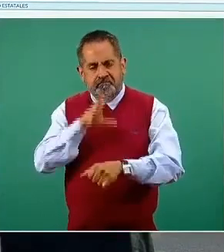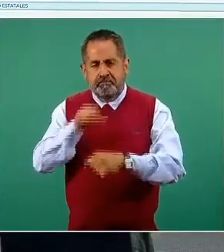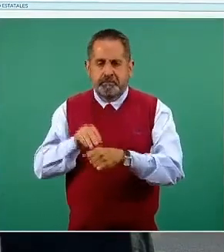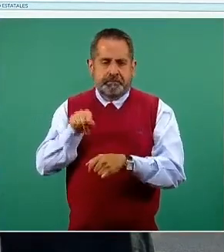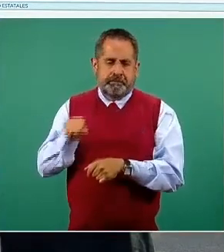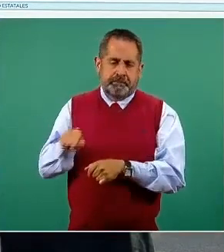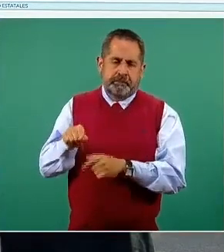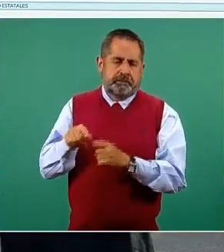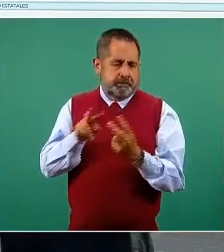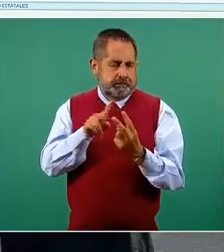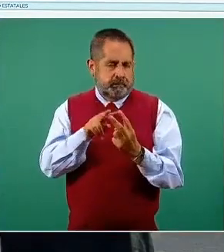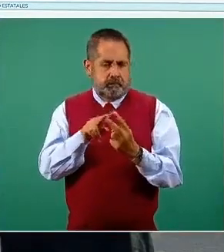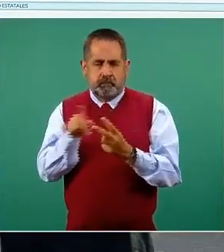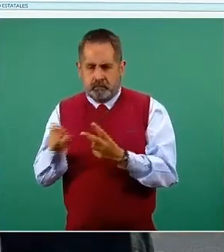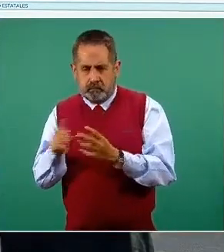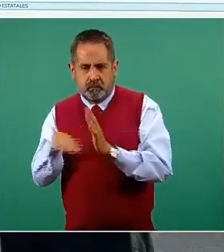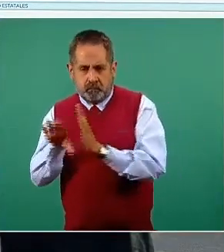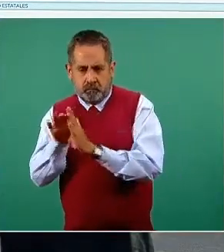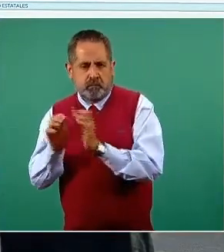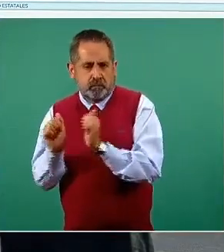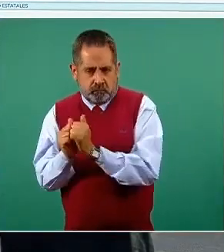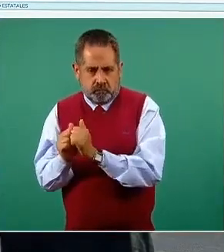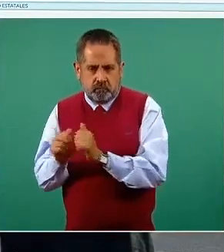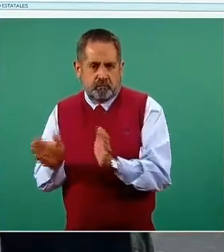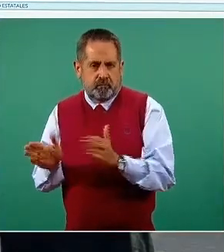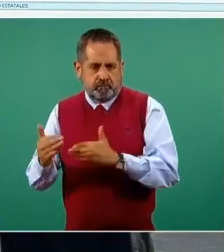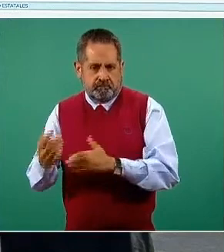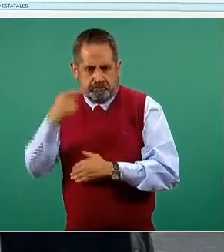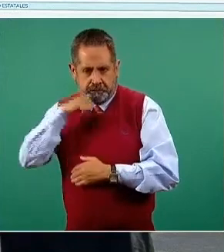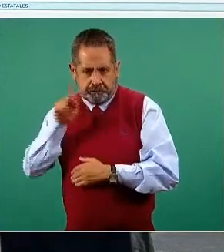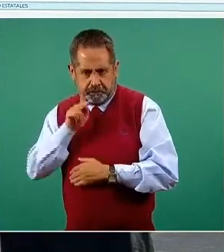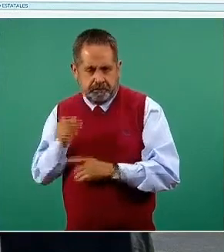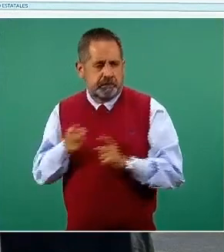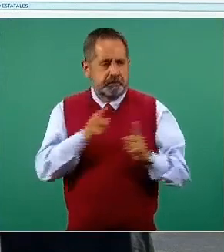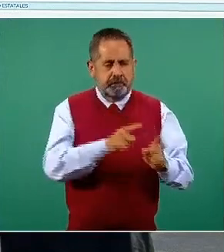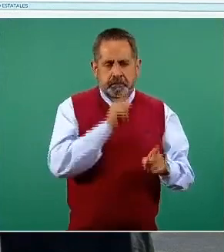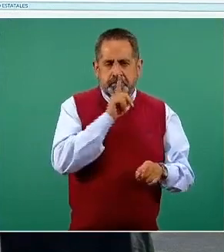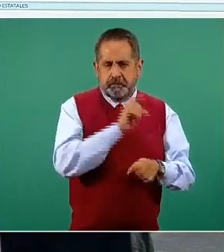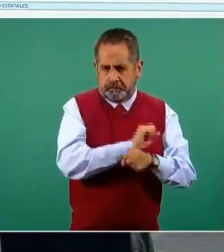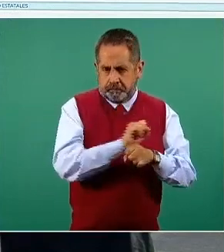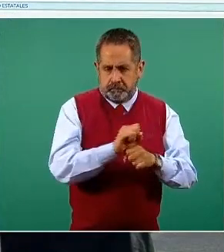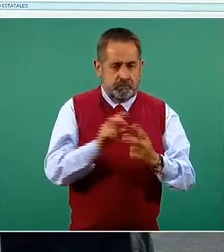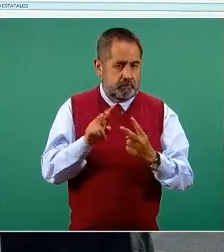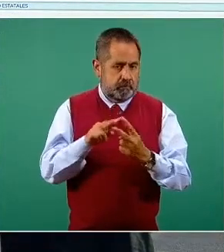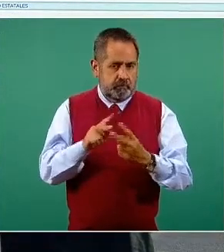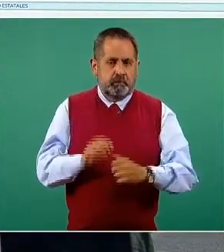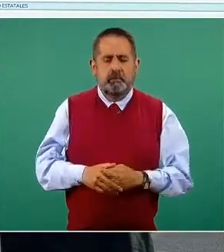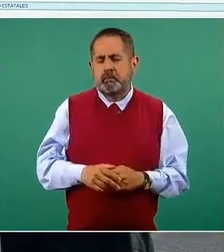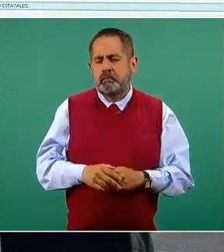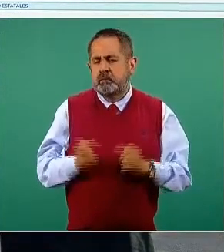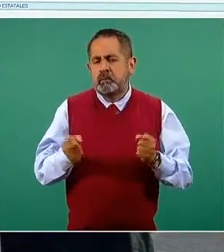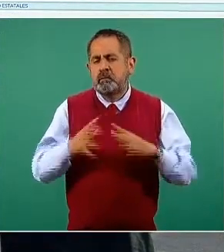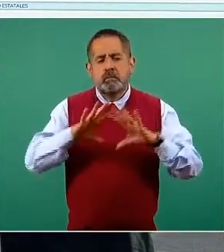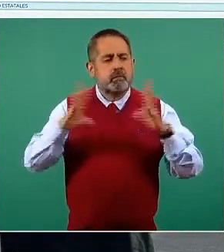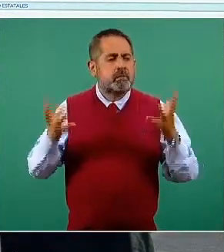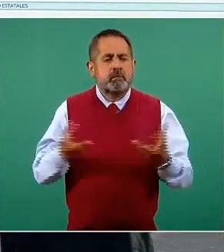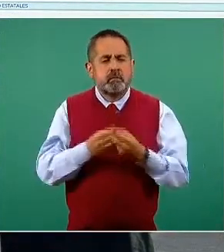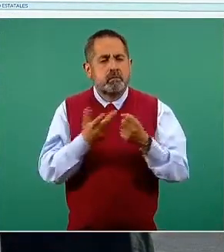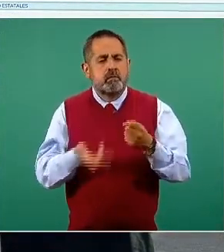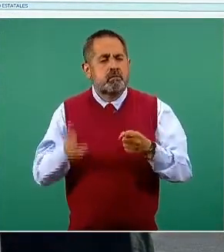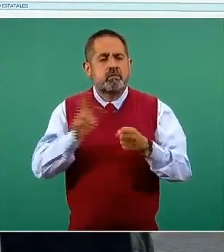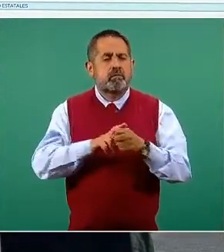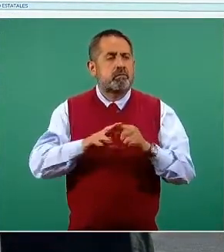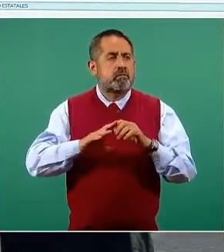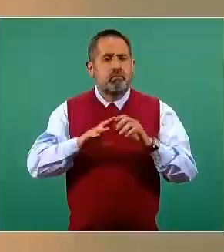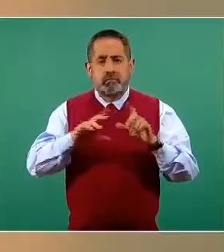de un ventilador, ¿no? Entonces eso también es muy importante. Hablamos entonces de cuál es el porcentaje de la ocupación hospitalaria